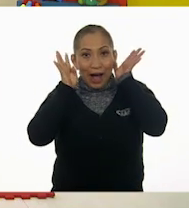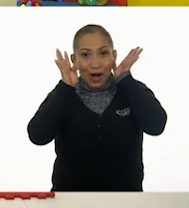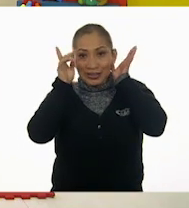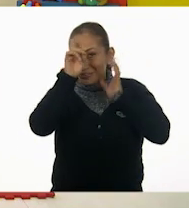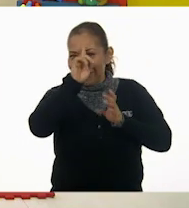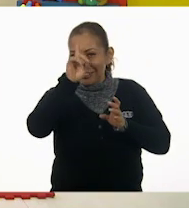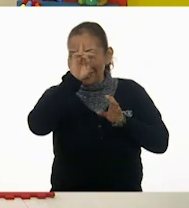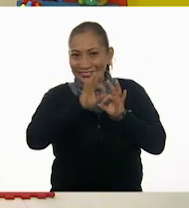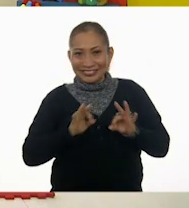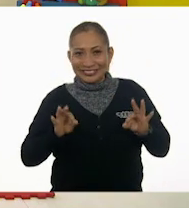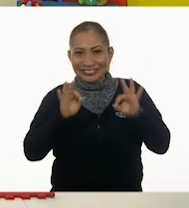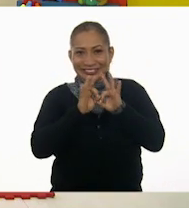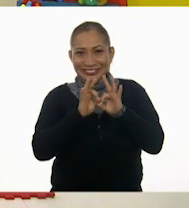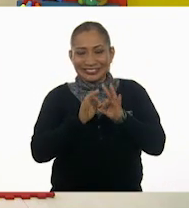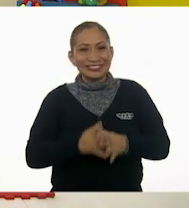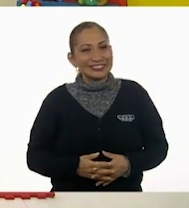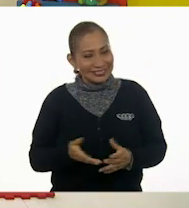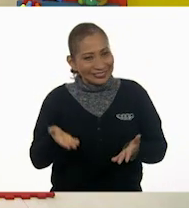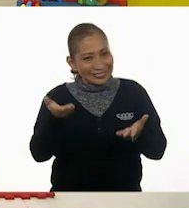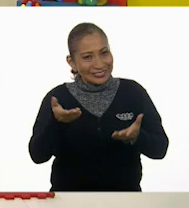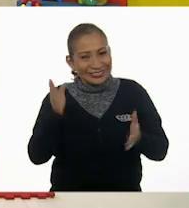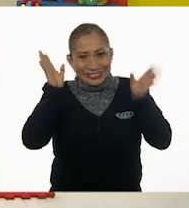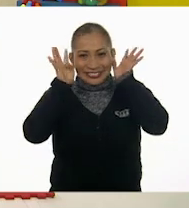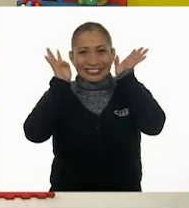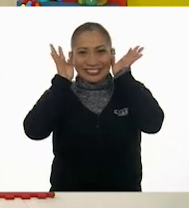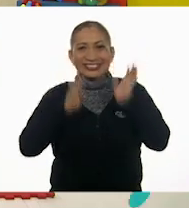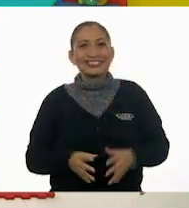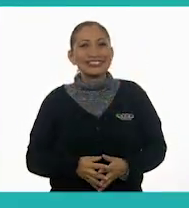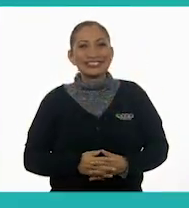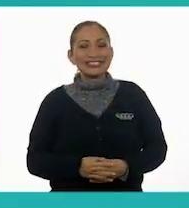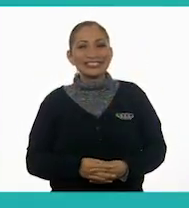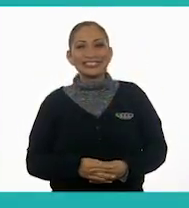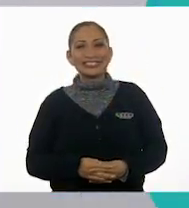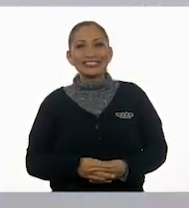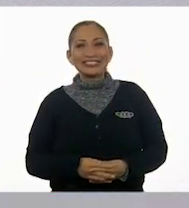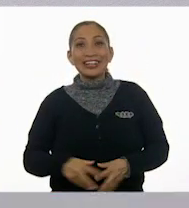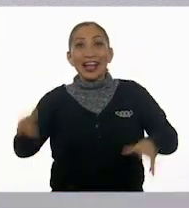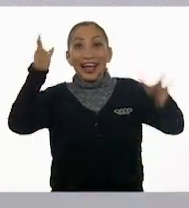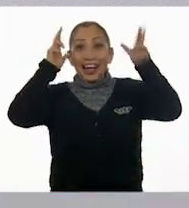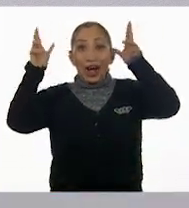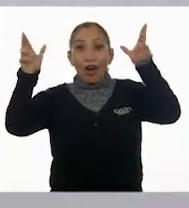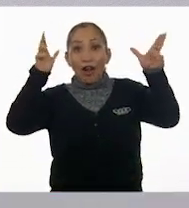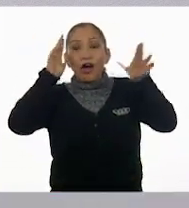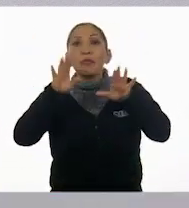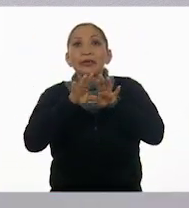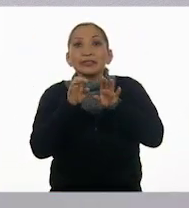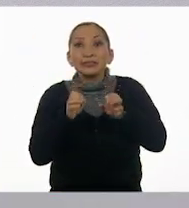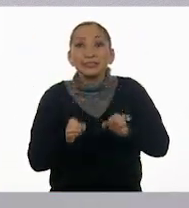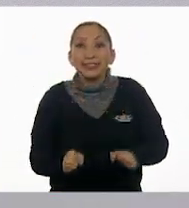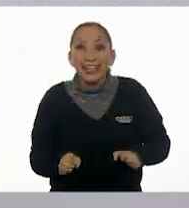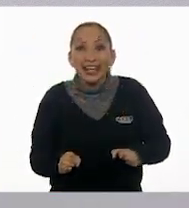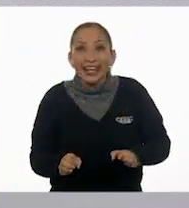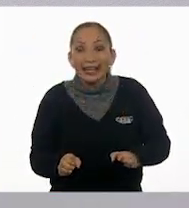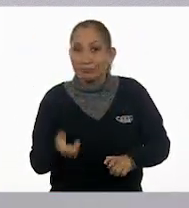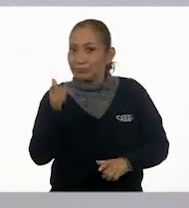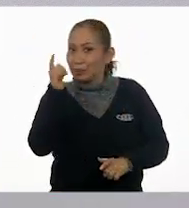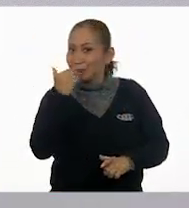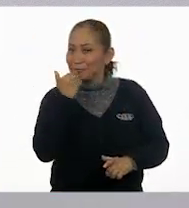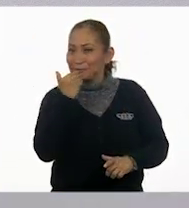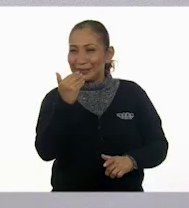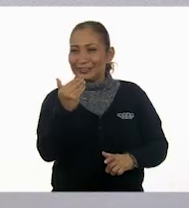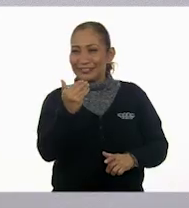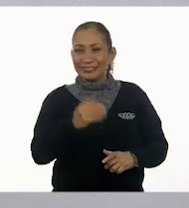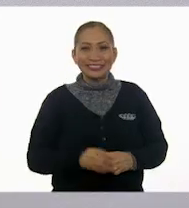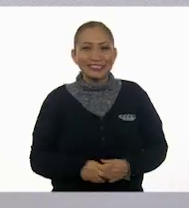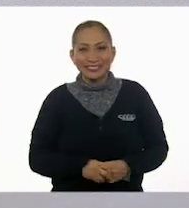tiene un consejo muy importante que darnos? ¡Adelante, Ajolisto! ¡Hola! ¿Cómo están? Espero que